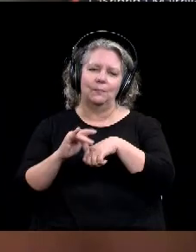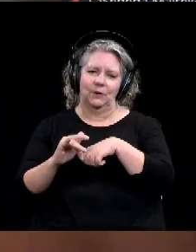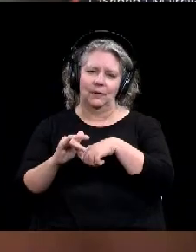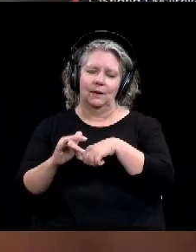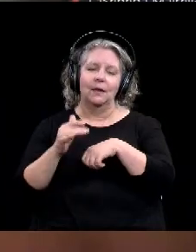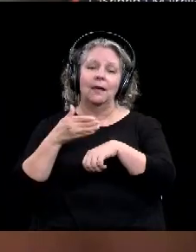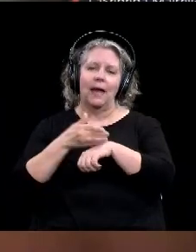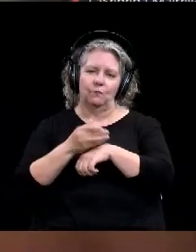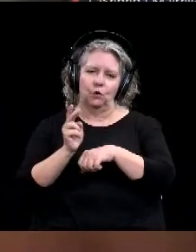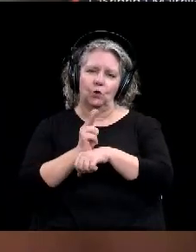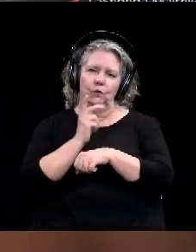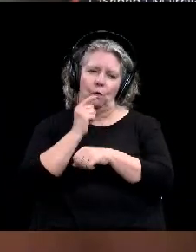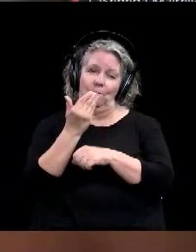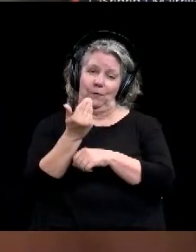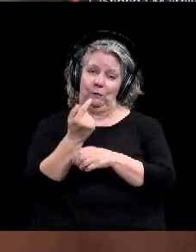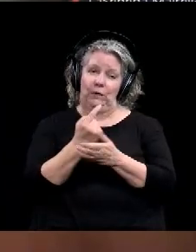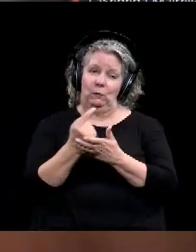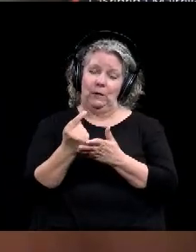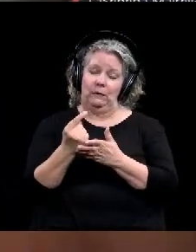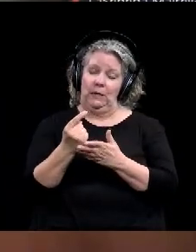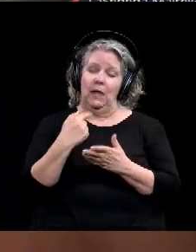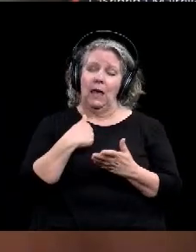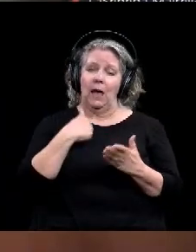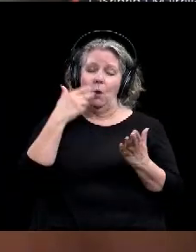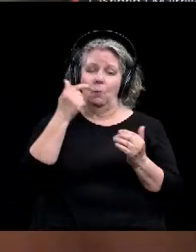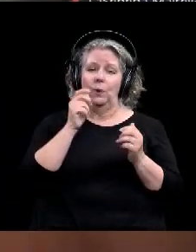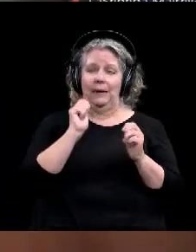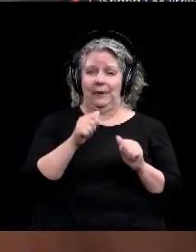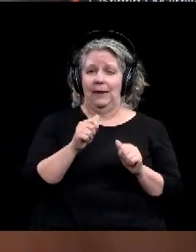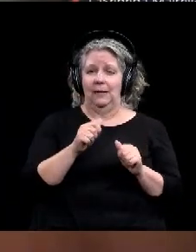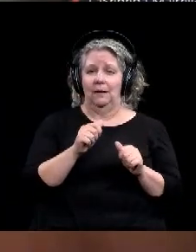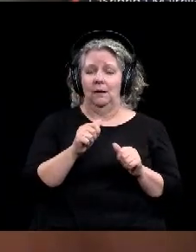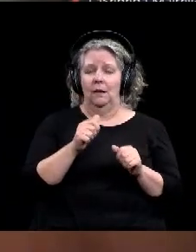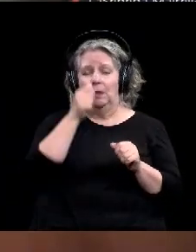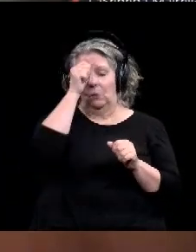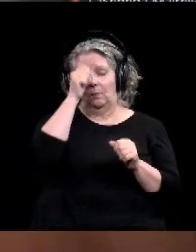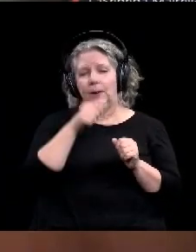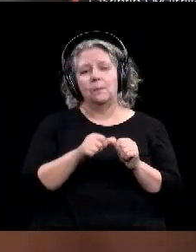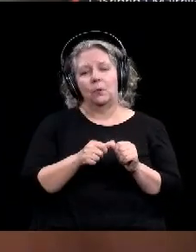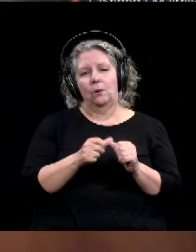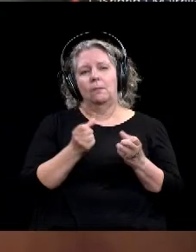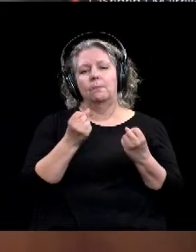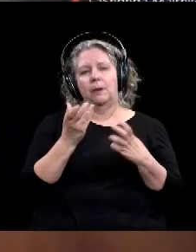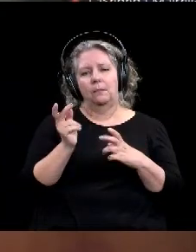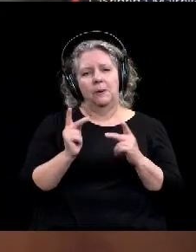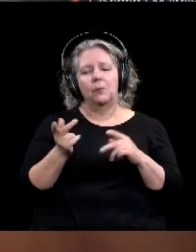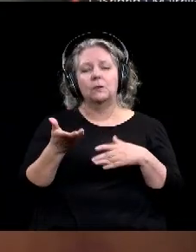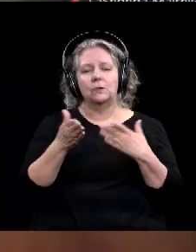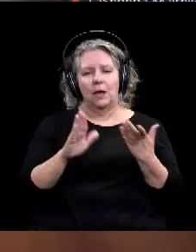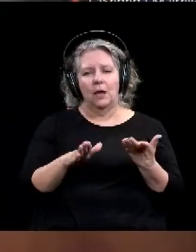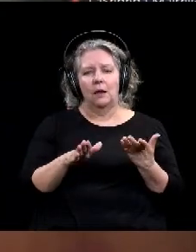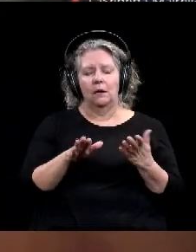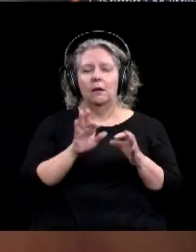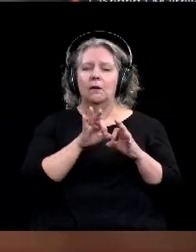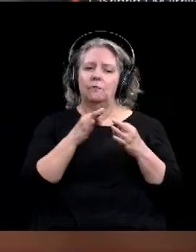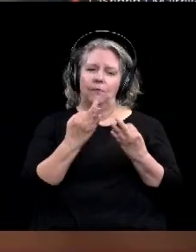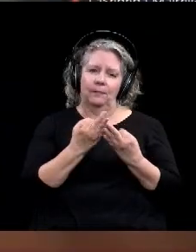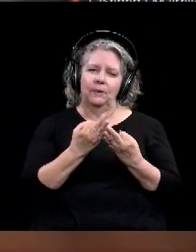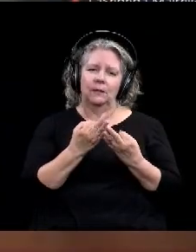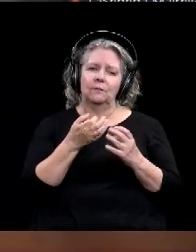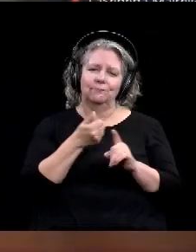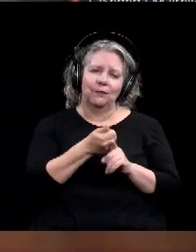evacuar en unas semanas ya y disputas continuas así que